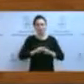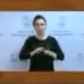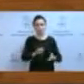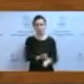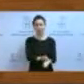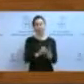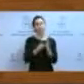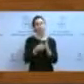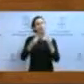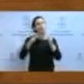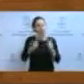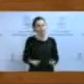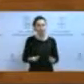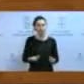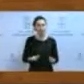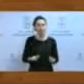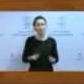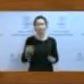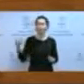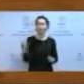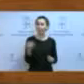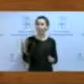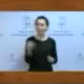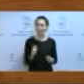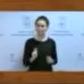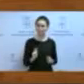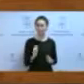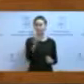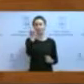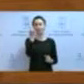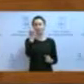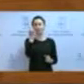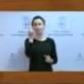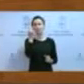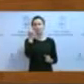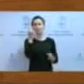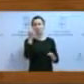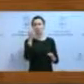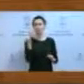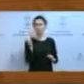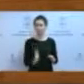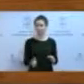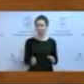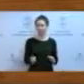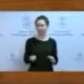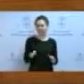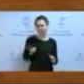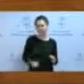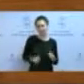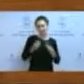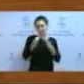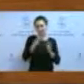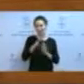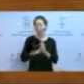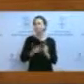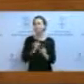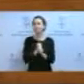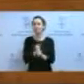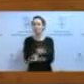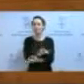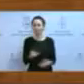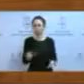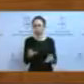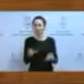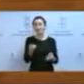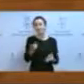servicios de calidad, objetivo que se pretende alcanzar por la vía de la calidad en el empleo, la potenciación de la formación de los trabajadores y trabajadoras